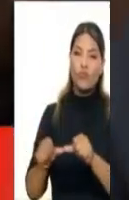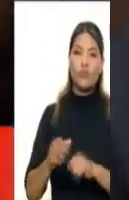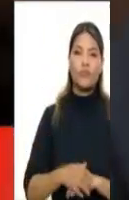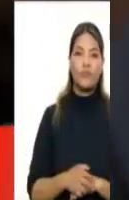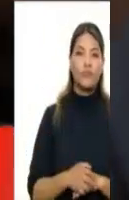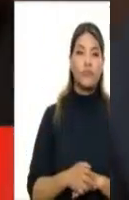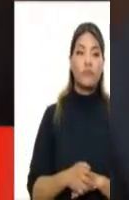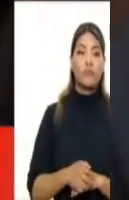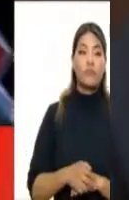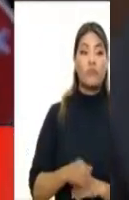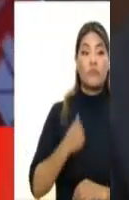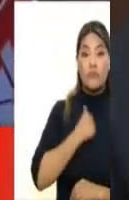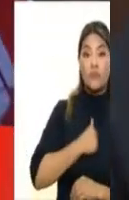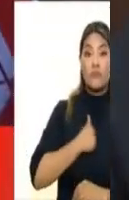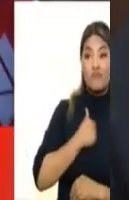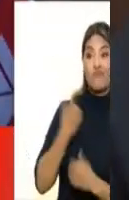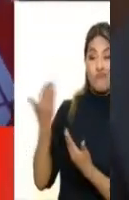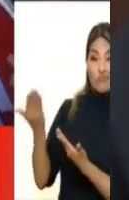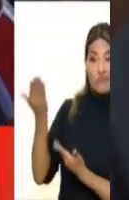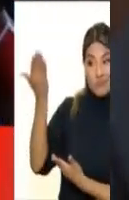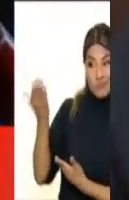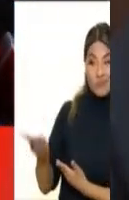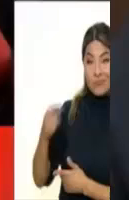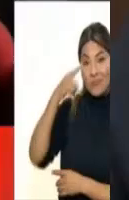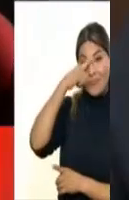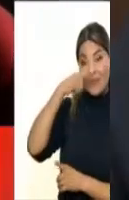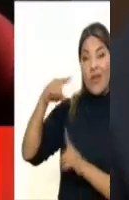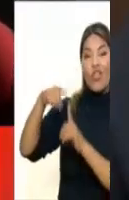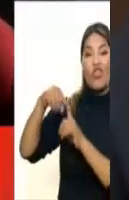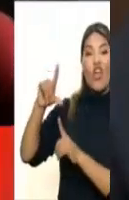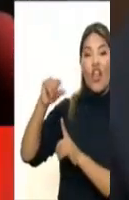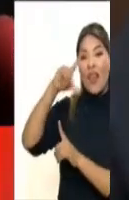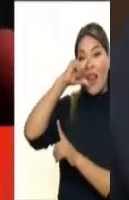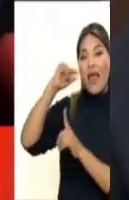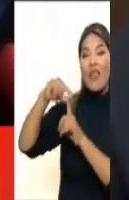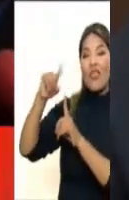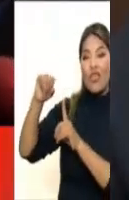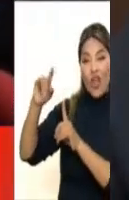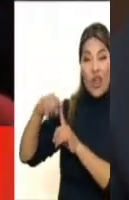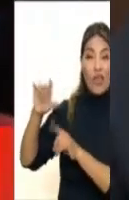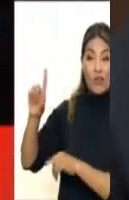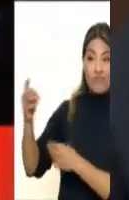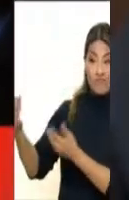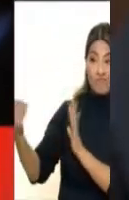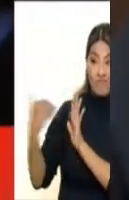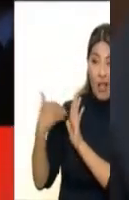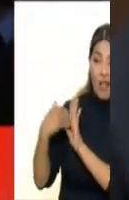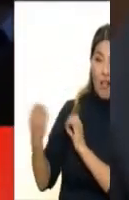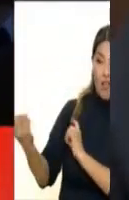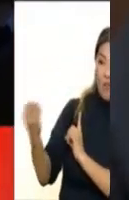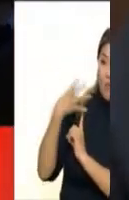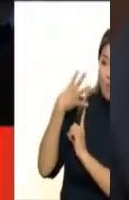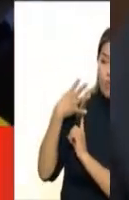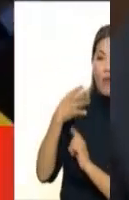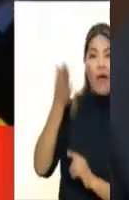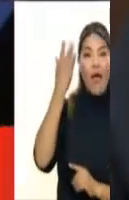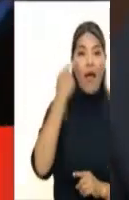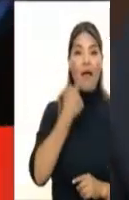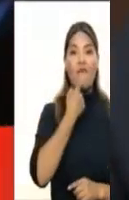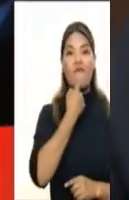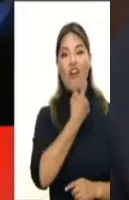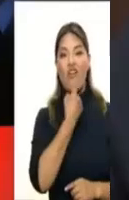Un agravio que he sufrido por parte del condenado expresidente Alejandro Toledo al momento que se estaba